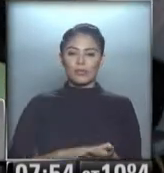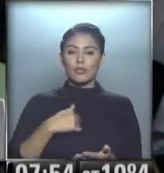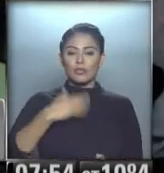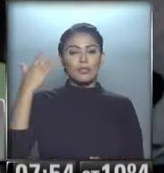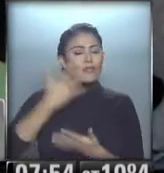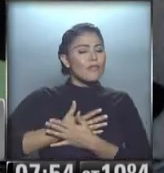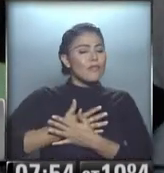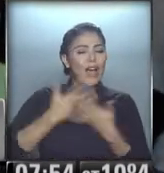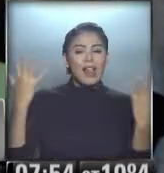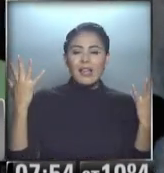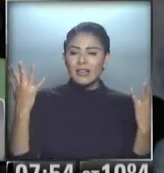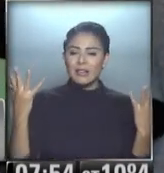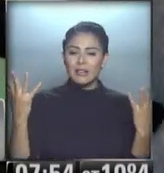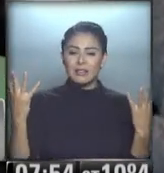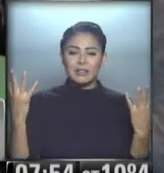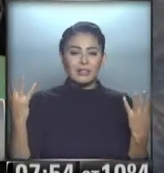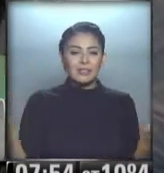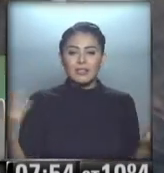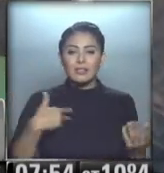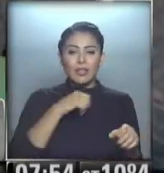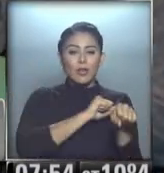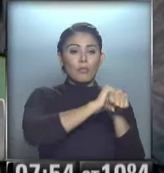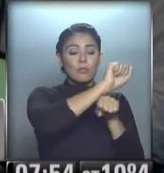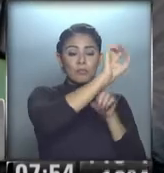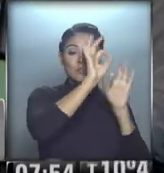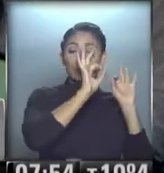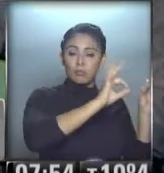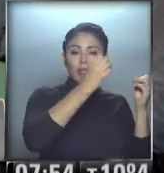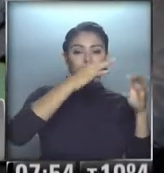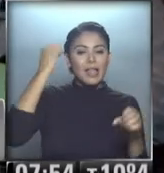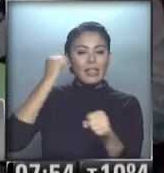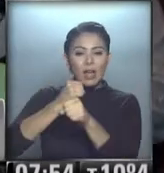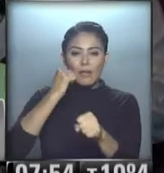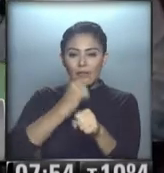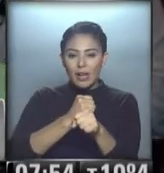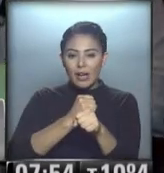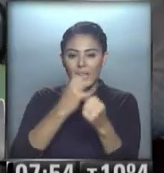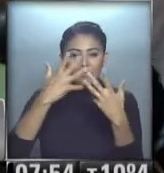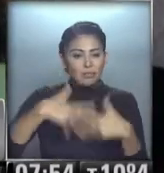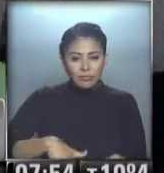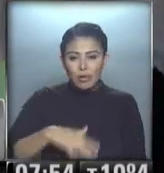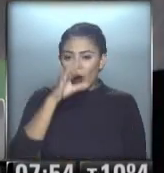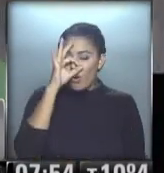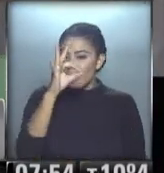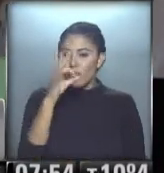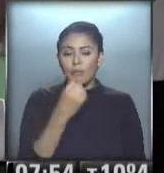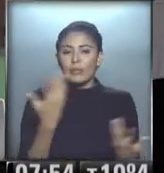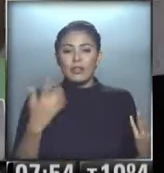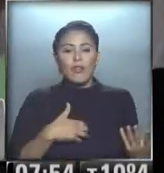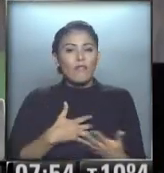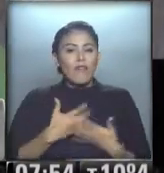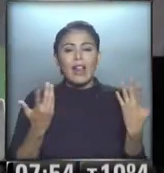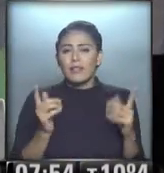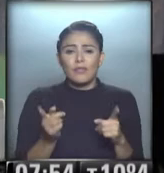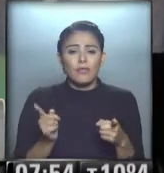muy feliz desde que egresé del conservatorio y empecé a trabajar inmediatamente y no paré nunca. Tuve esa